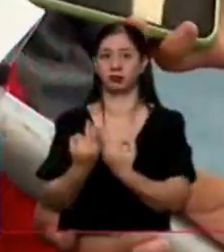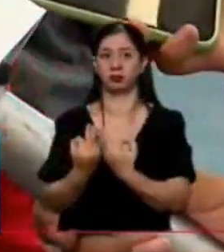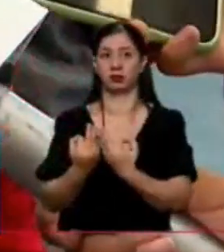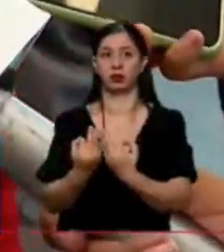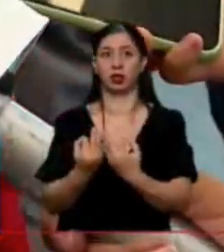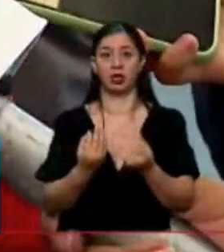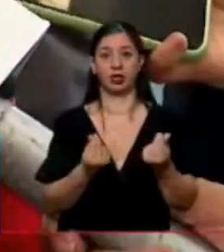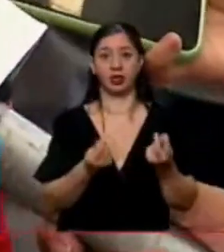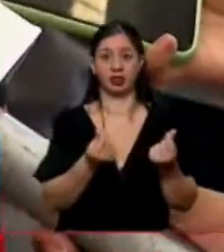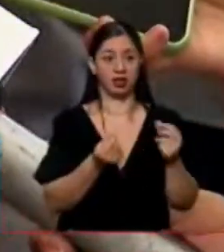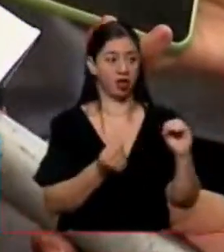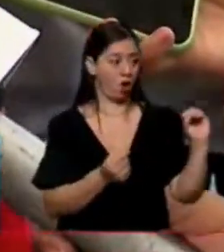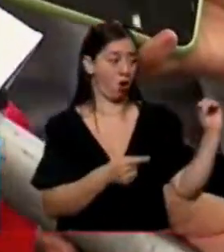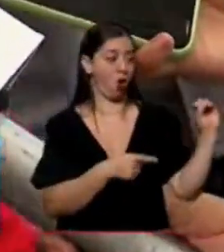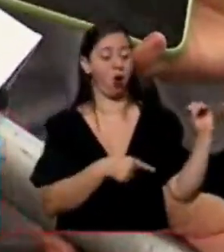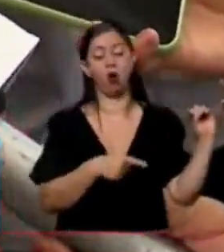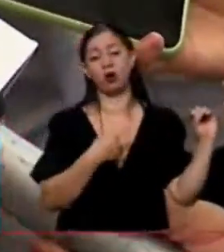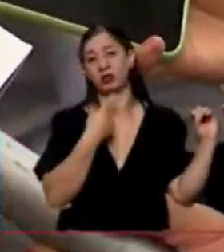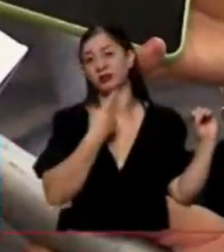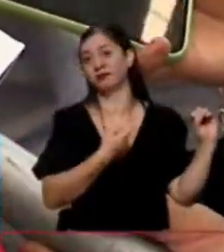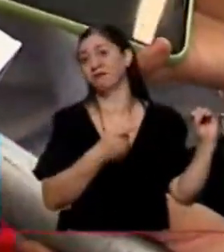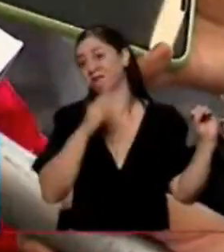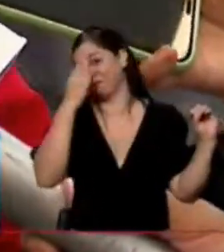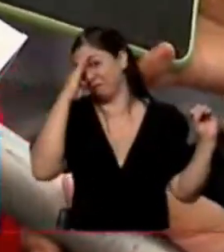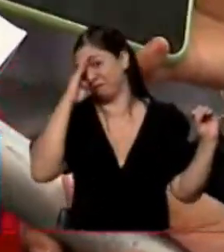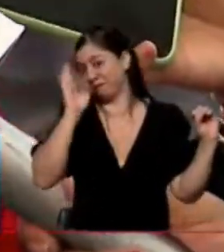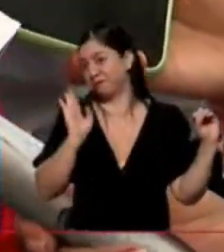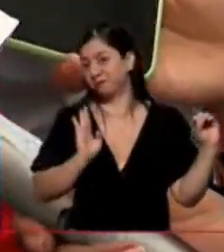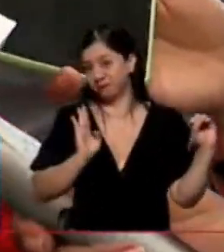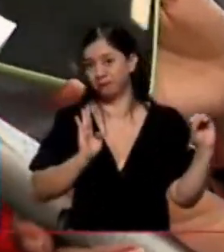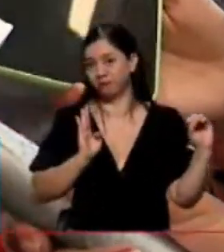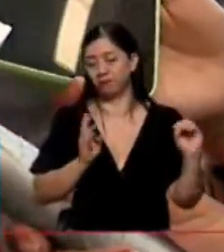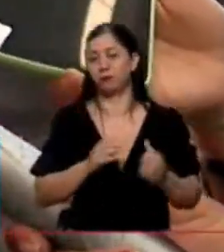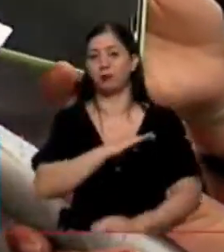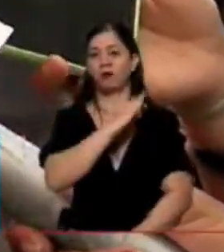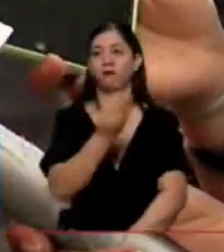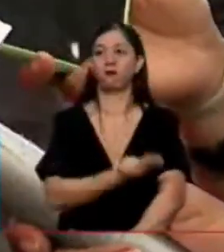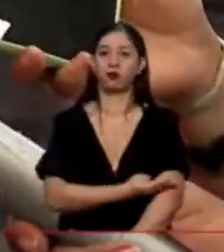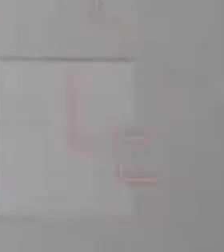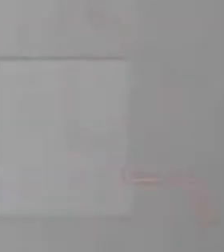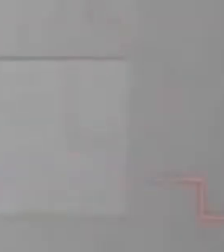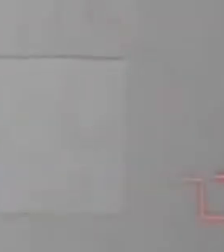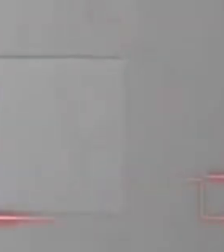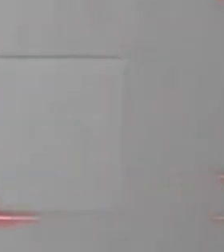El dinero de los hombres, siempre digo, está en dudas, así que fortalecer eso es importante.